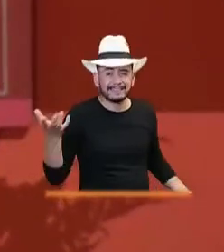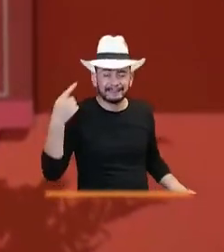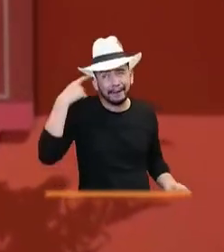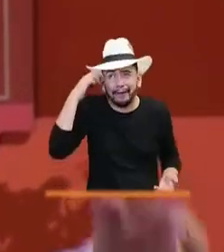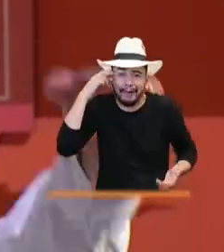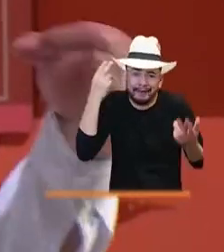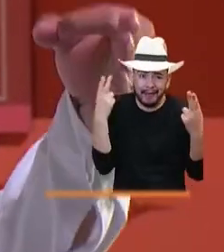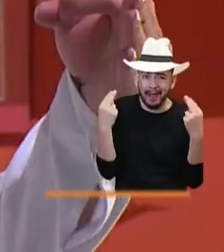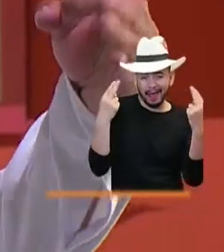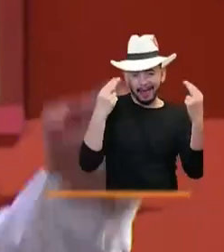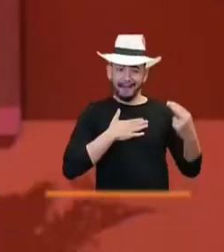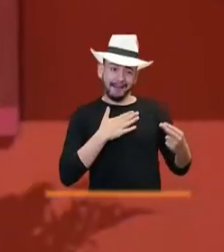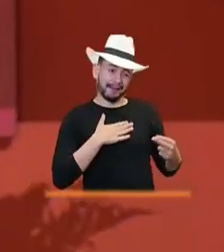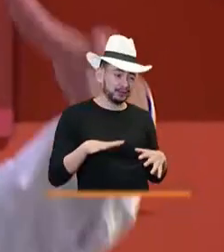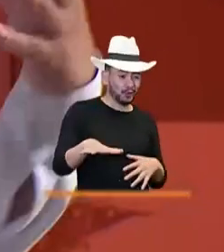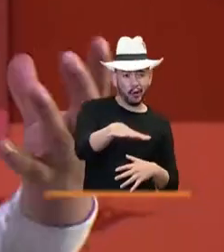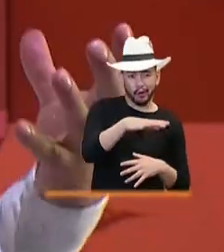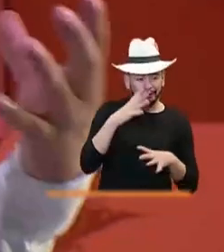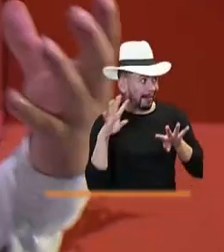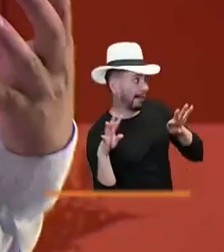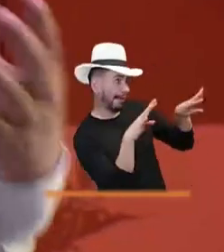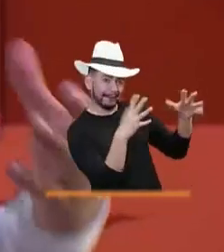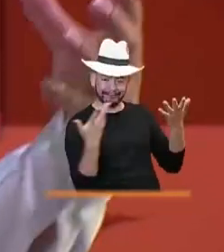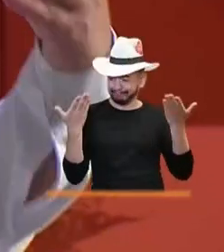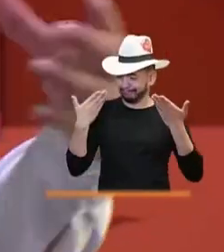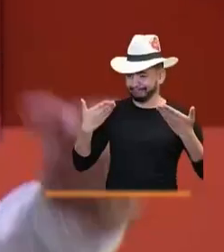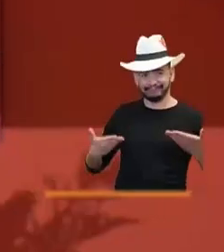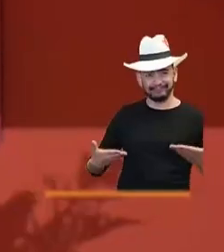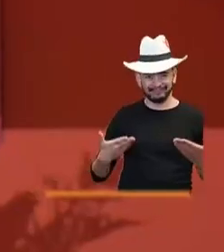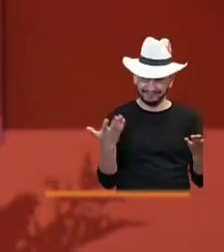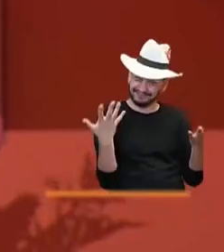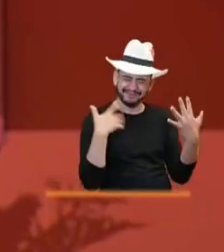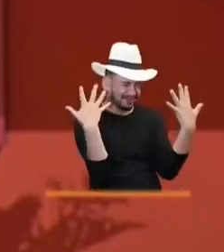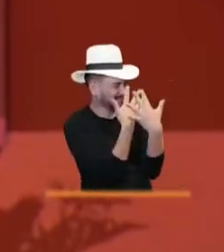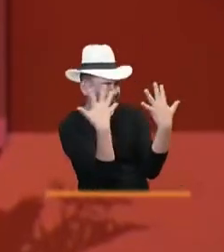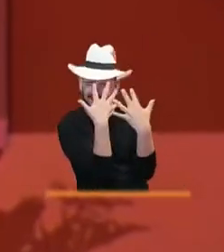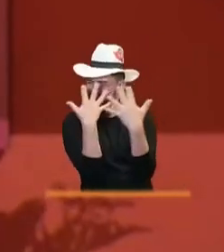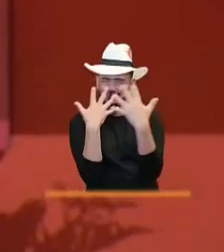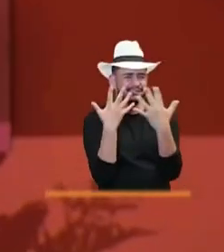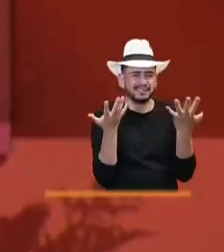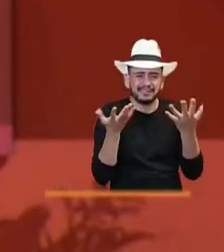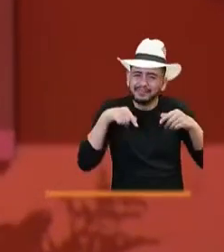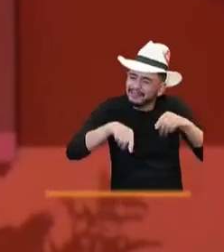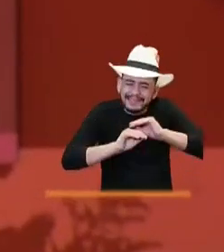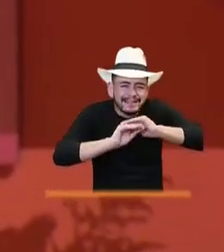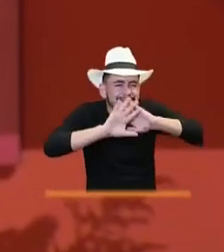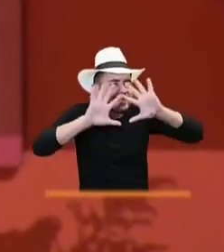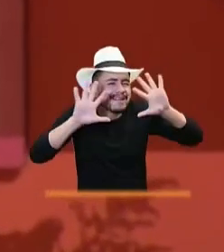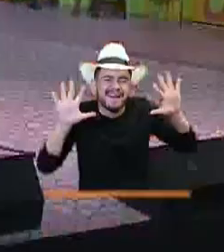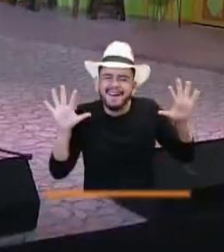todos lo vemos aquí. Yo quiero entender por qué hoy va hoy detrás de